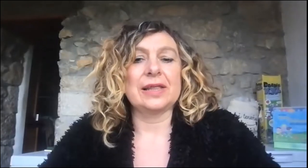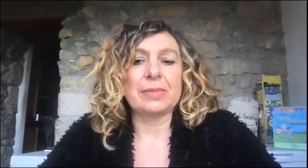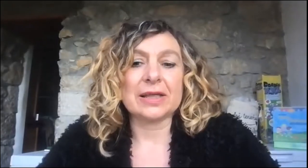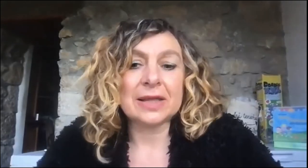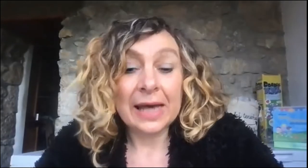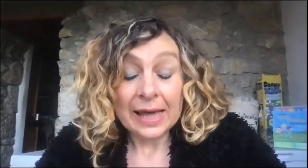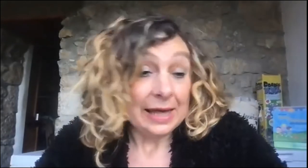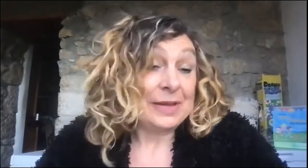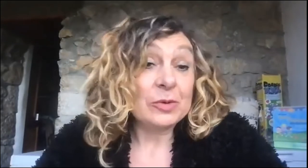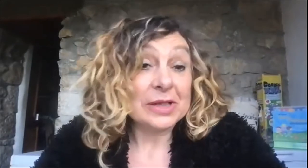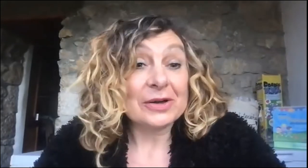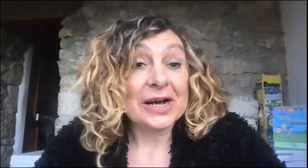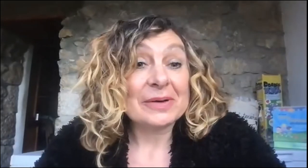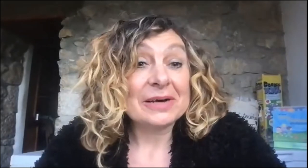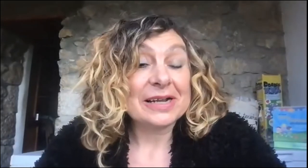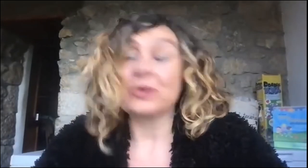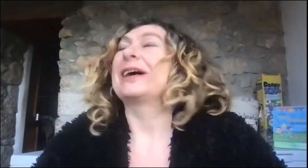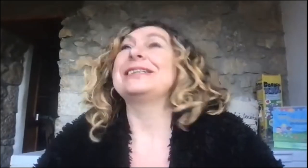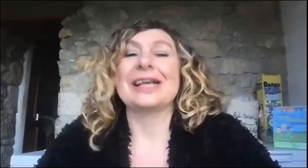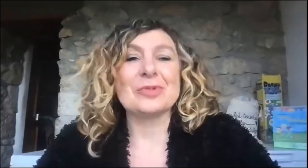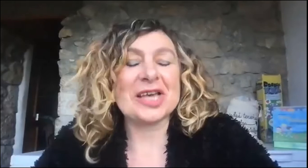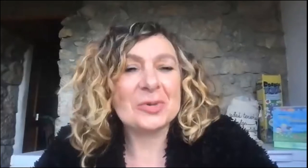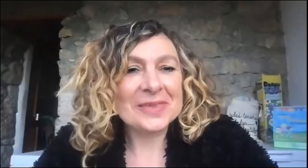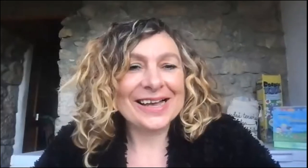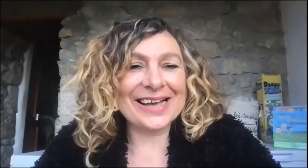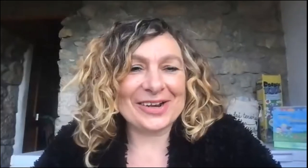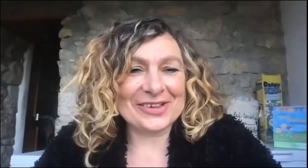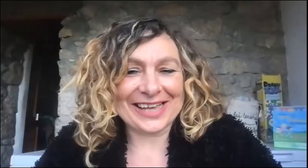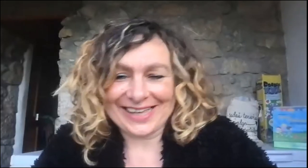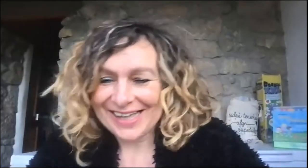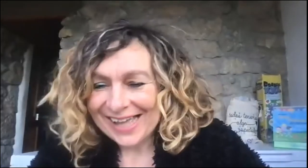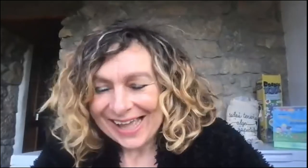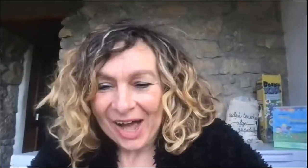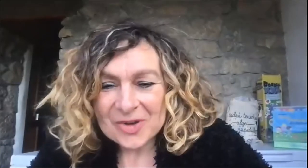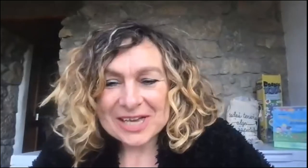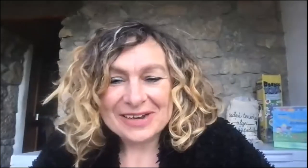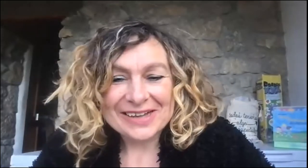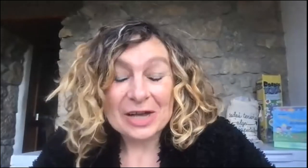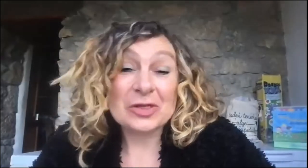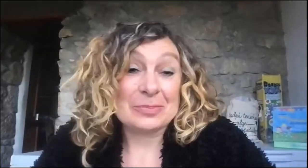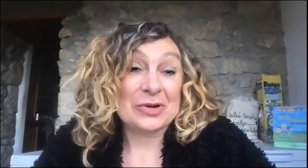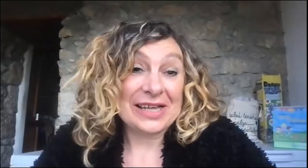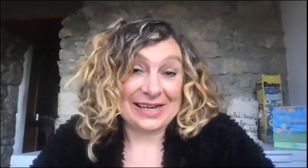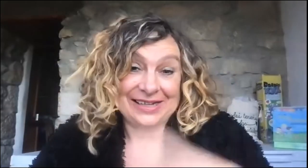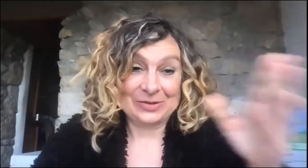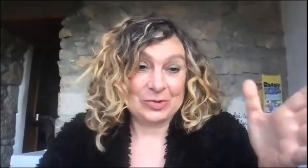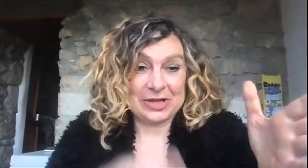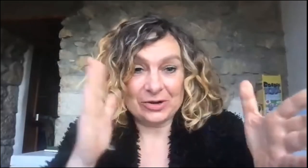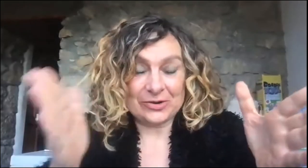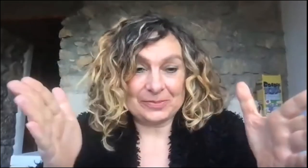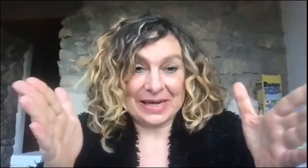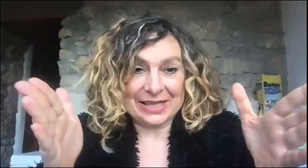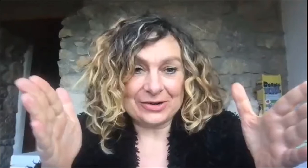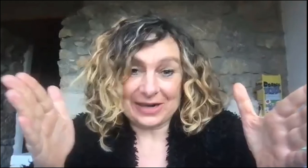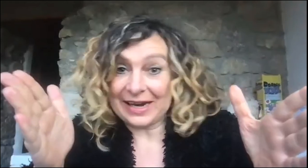tocar y demás. Me di cuenta cuando acabé de hablar y digo, ¡ay, el museo! Que no lo dije. Os hablaba de contraponía,